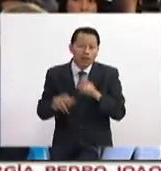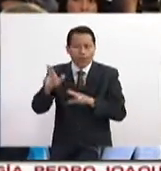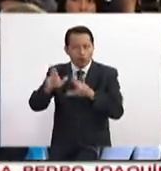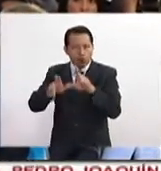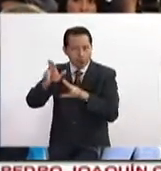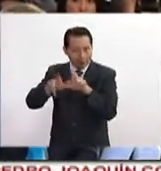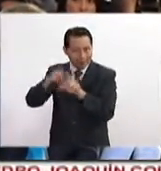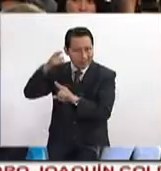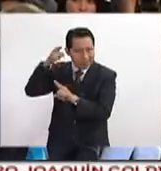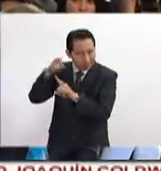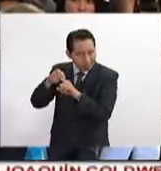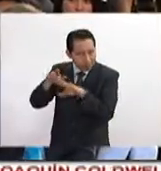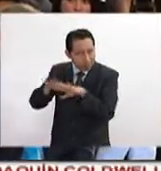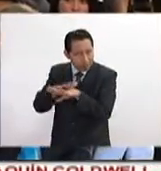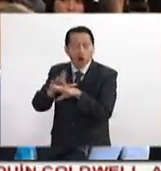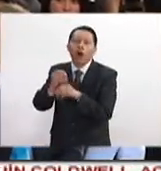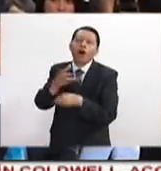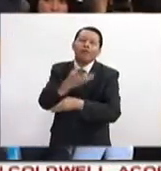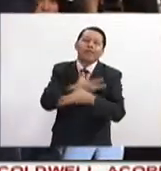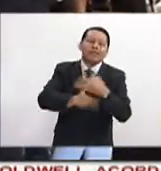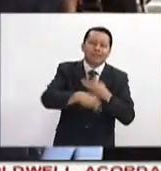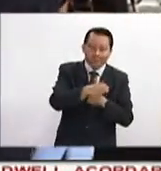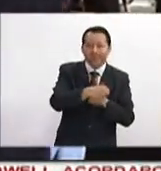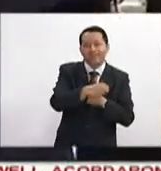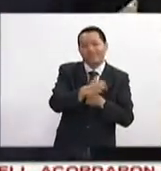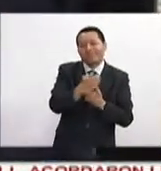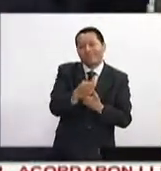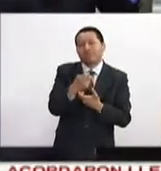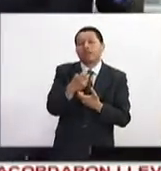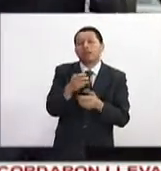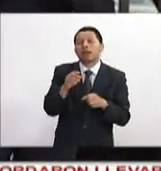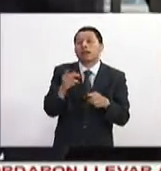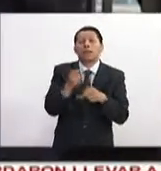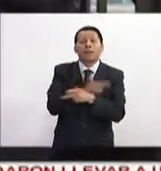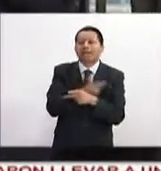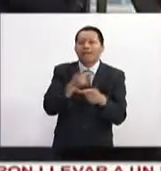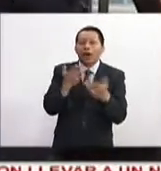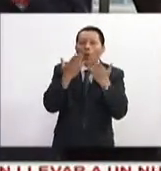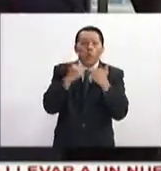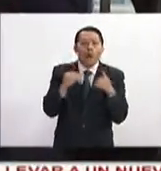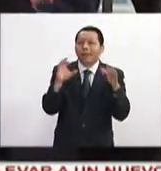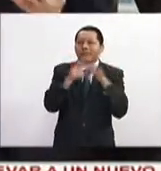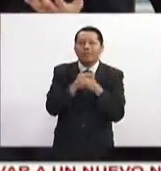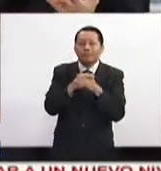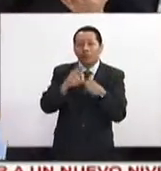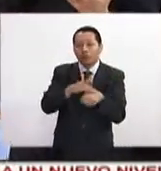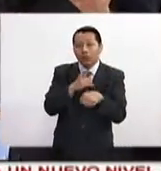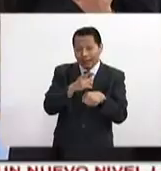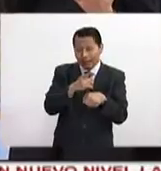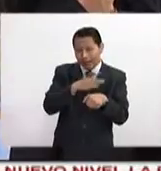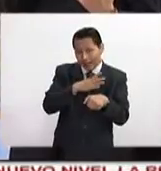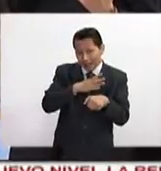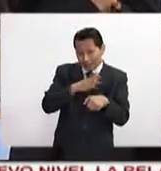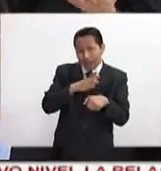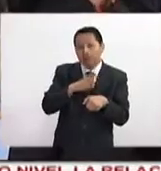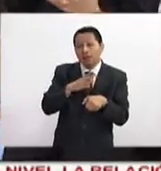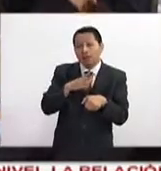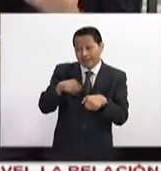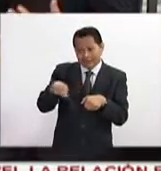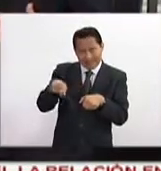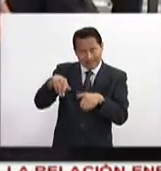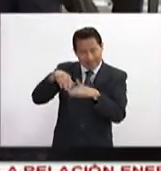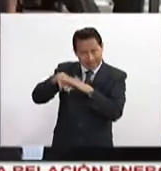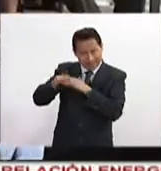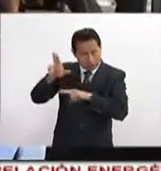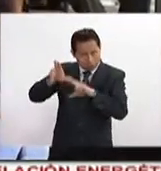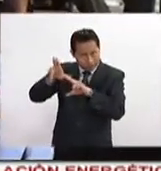normales, o viceversa. Y eso fue llevando a un desfase entre lo que aprenden los futuros